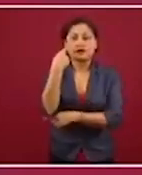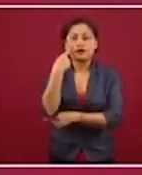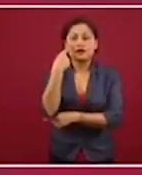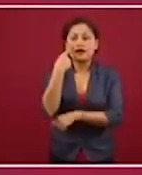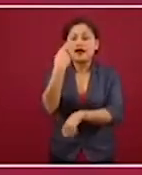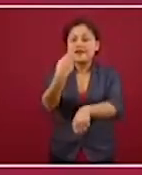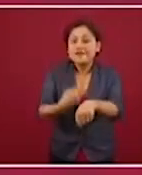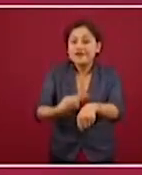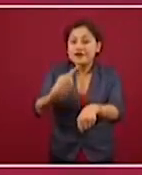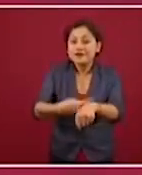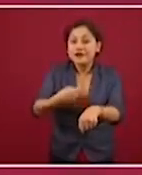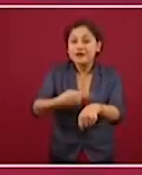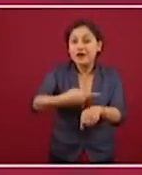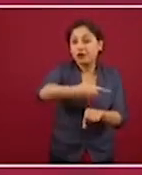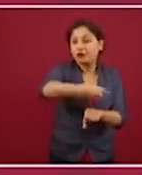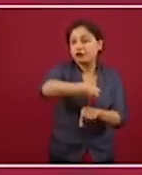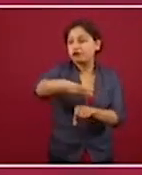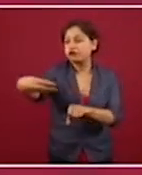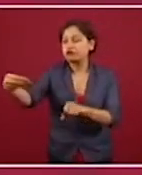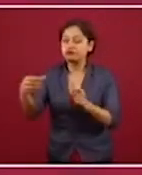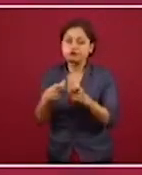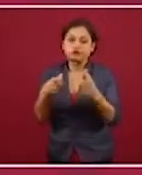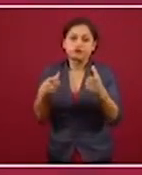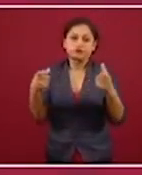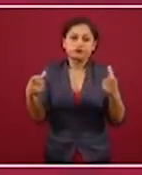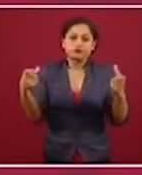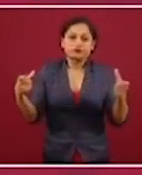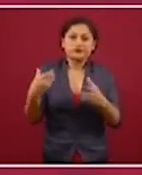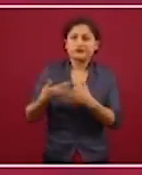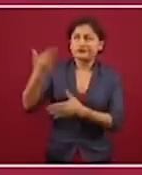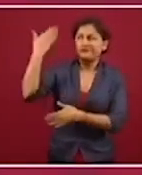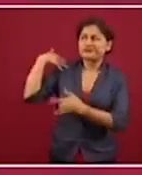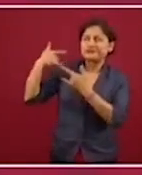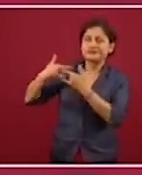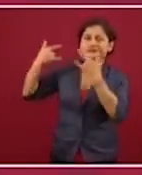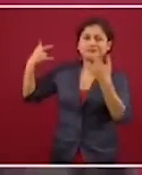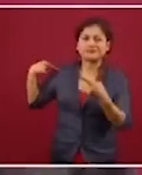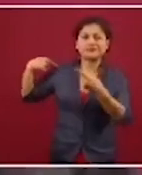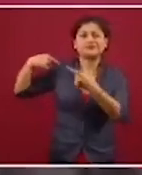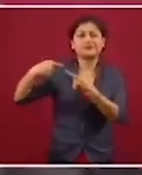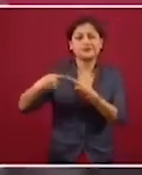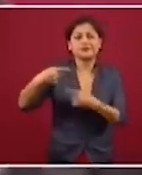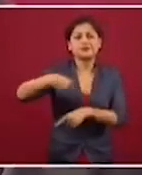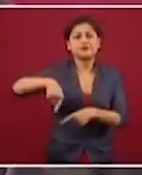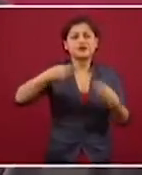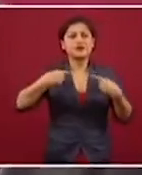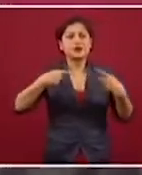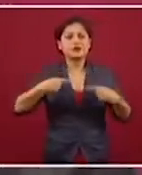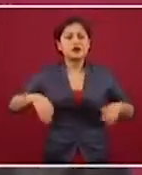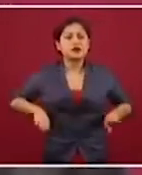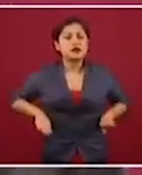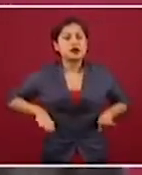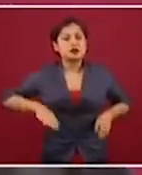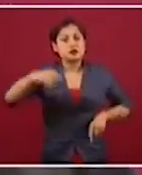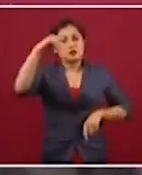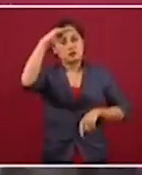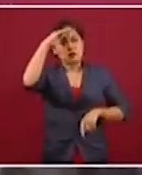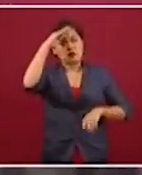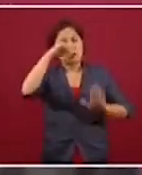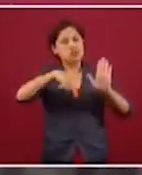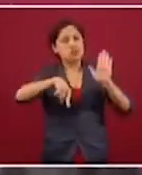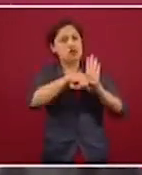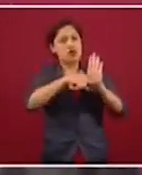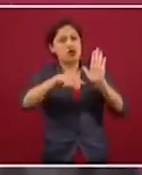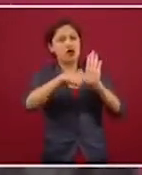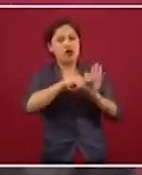en la historia de la humanidad se han prestado para la discriminación el estigma y el abuso hacia